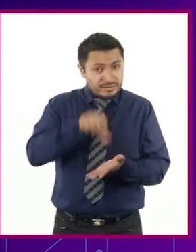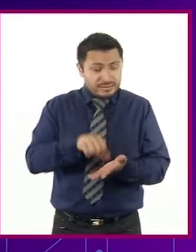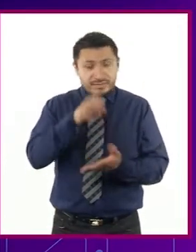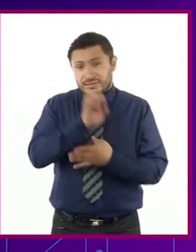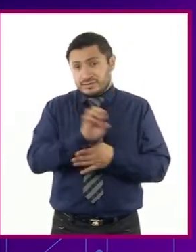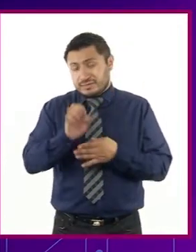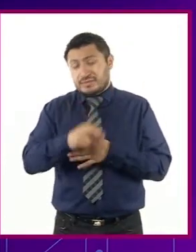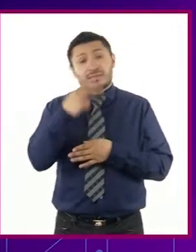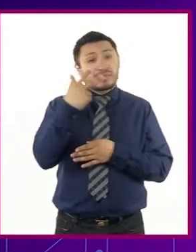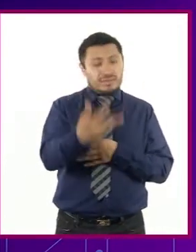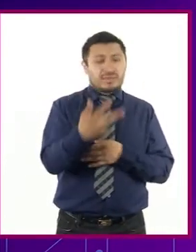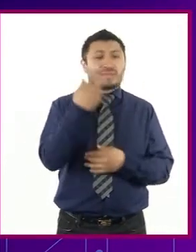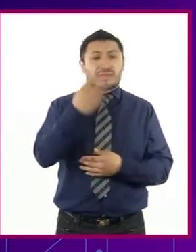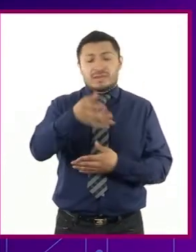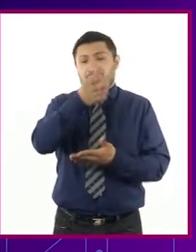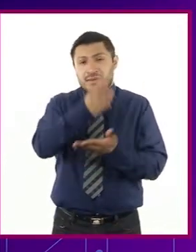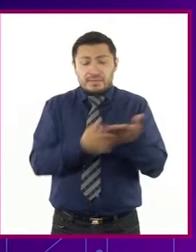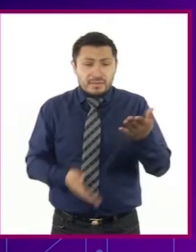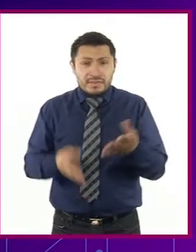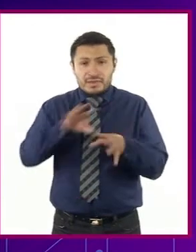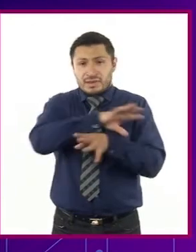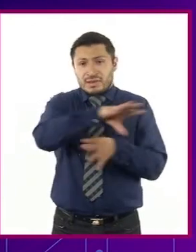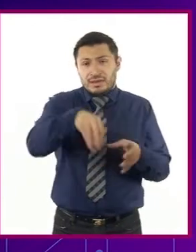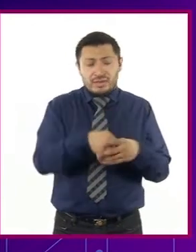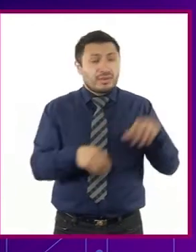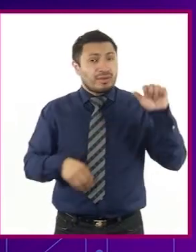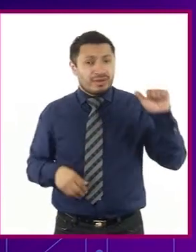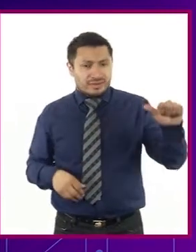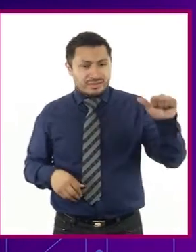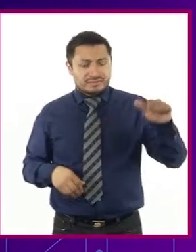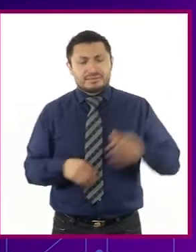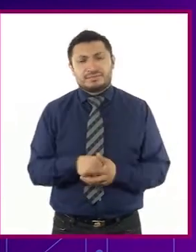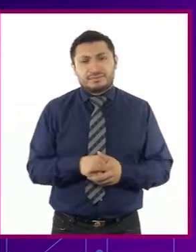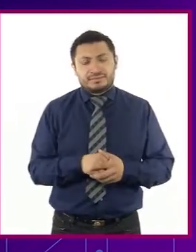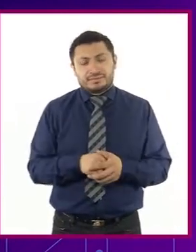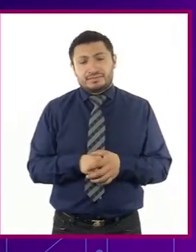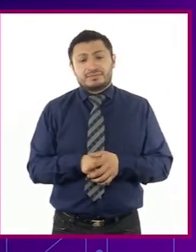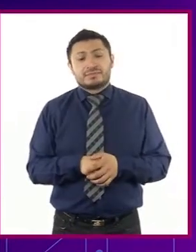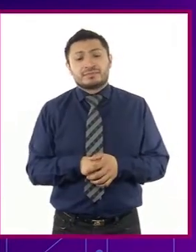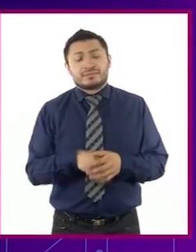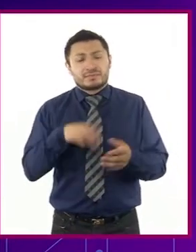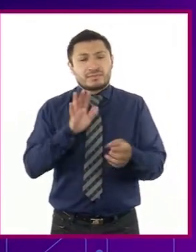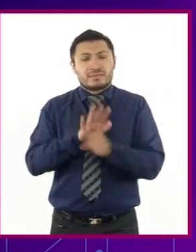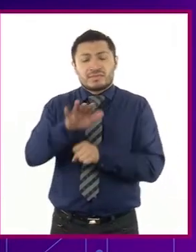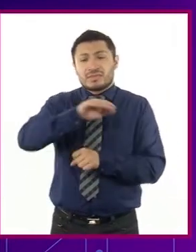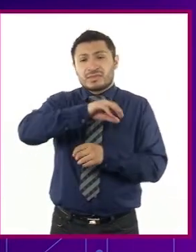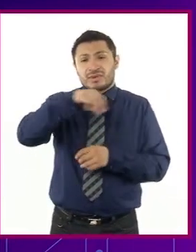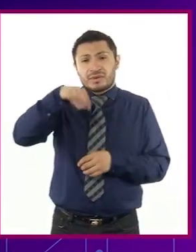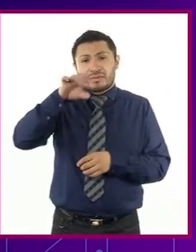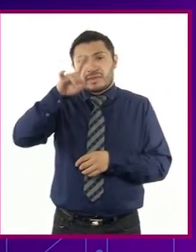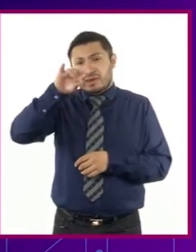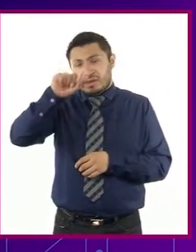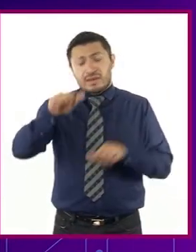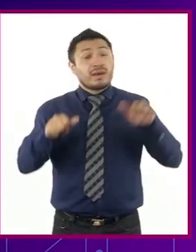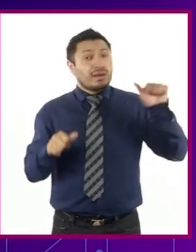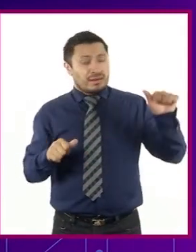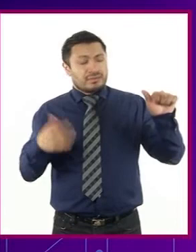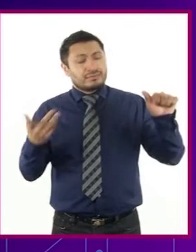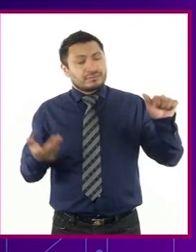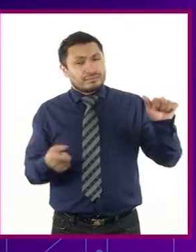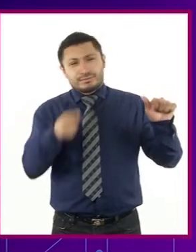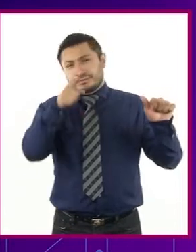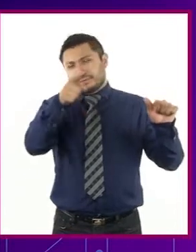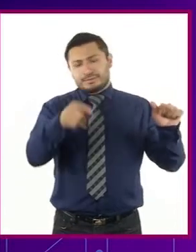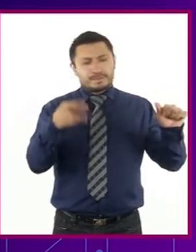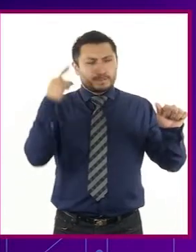8 es la mediana del conjunto A. ¿Cuál es la media del conjunto A? Allá en casa, tomen un